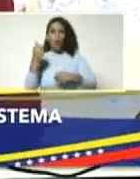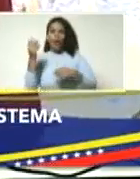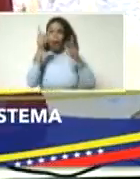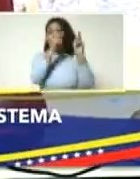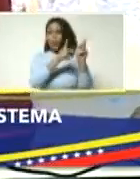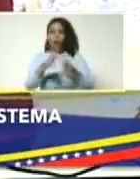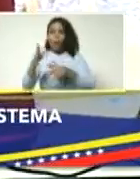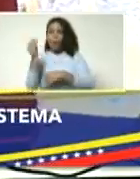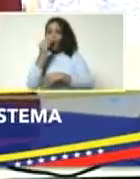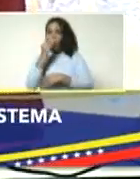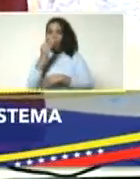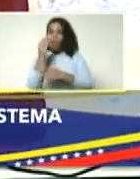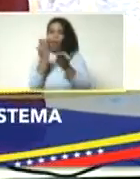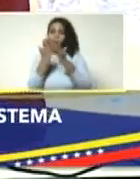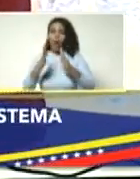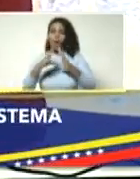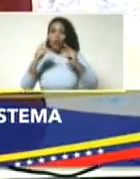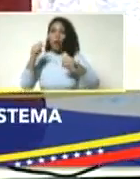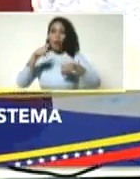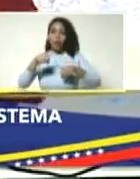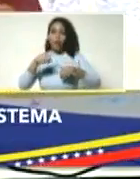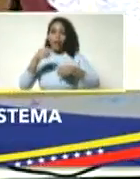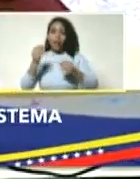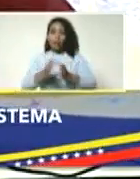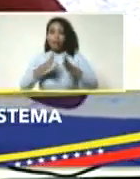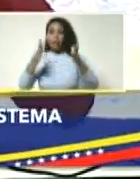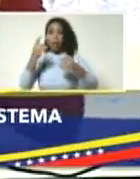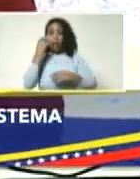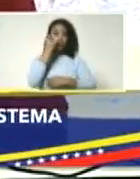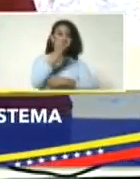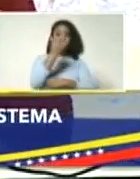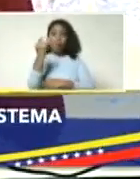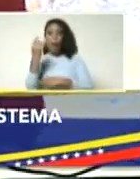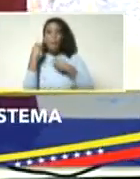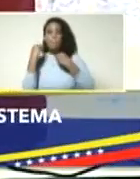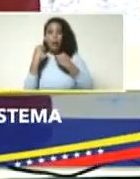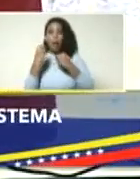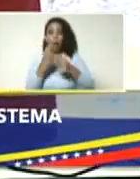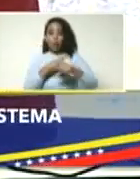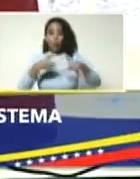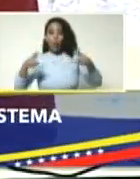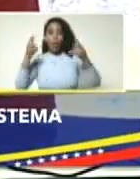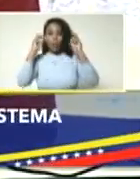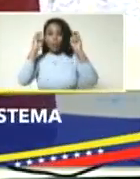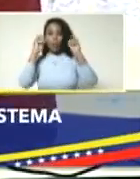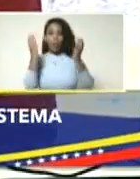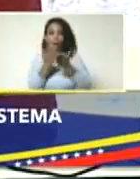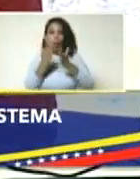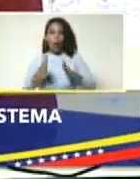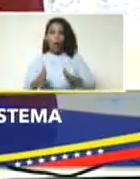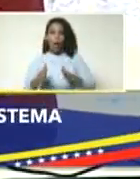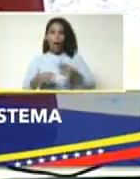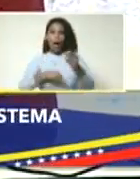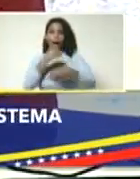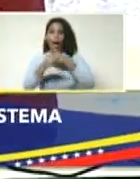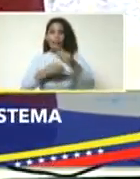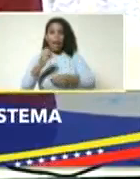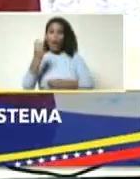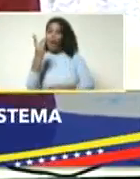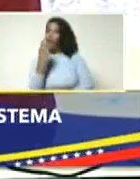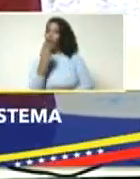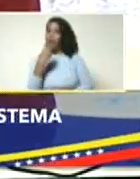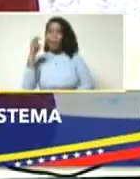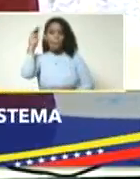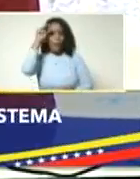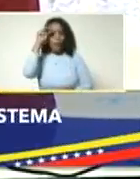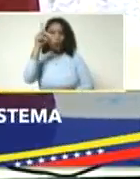escolar en todas las escuelas como un gran atractivo para incrementar la matrícula escolar. Garantizar que no falten